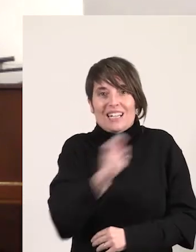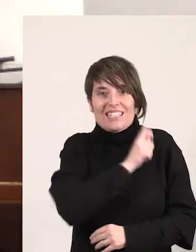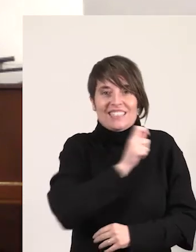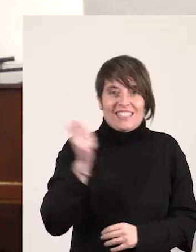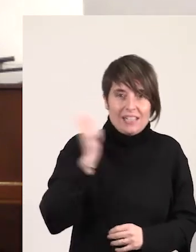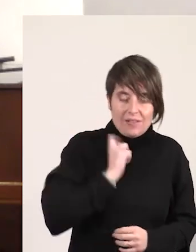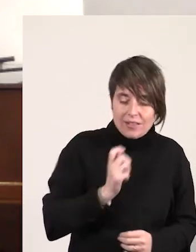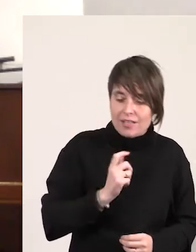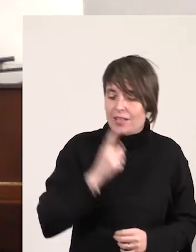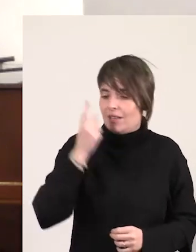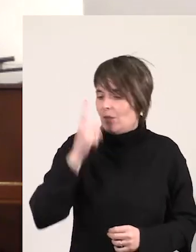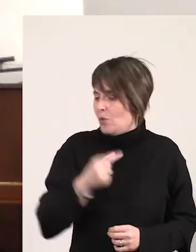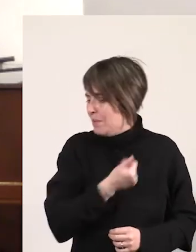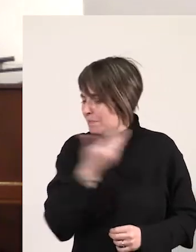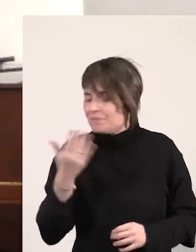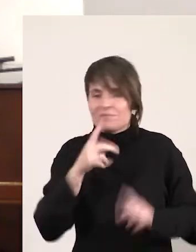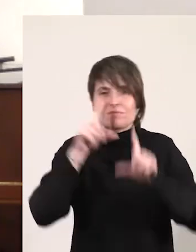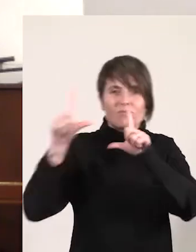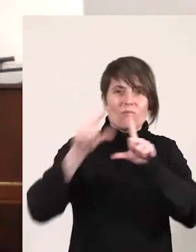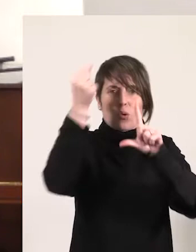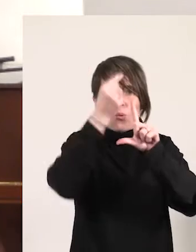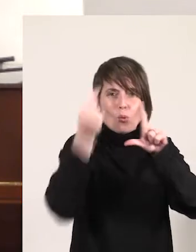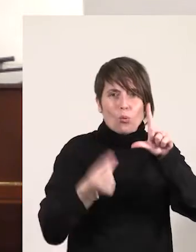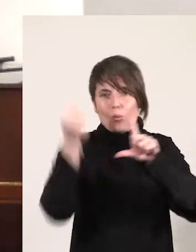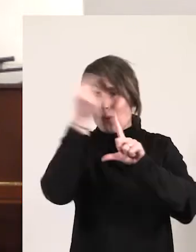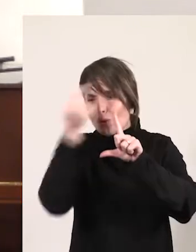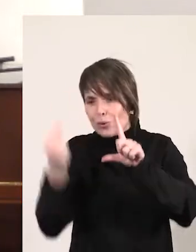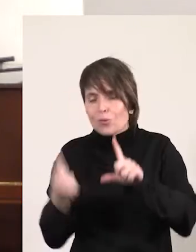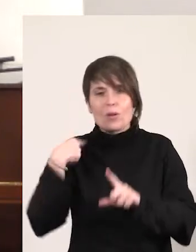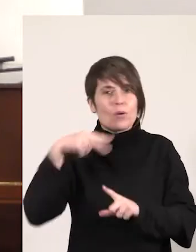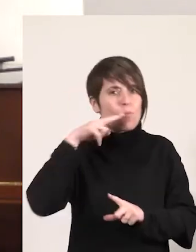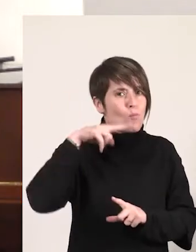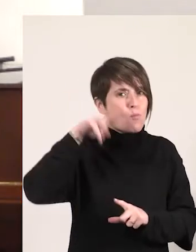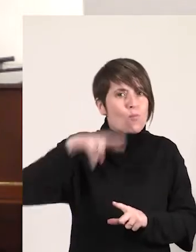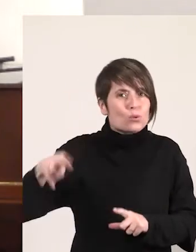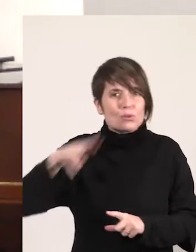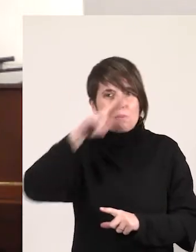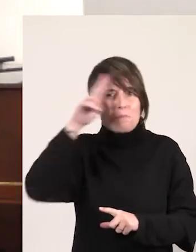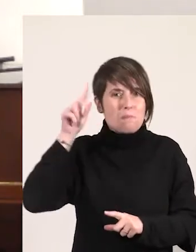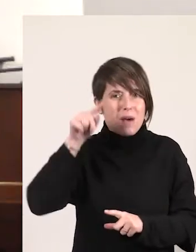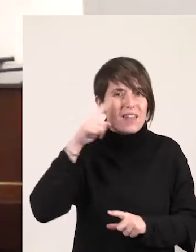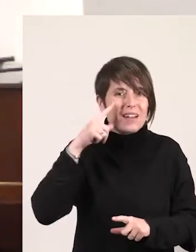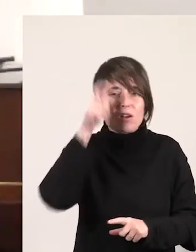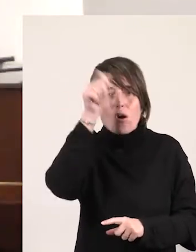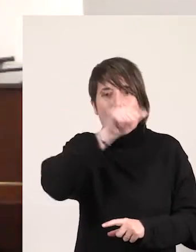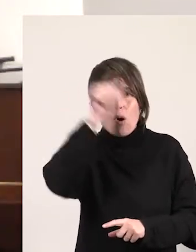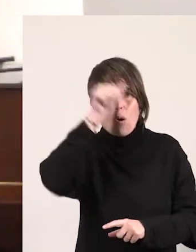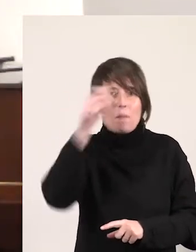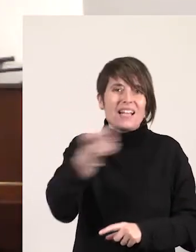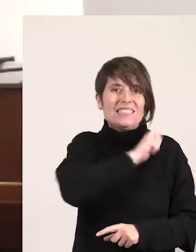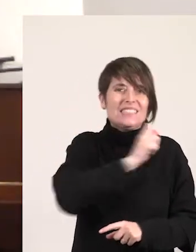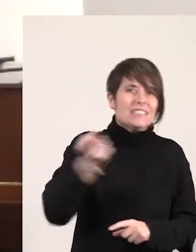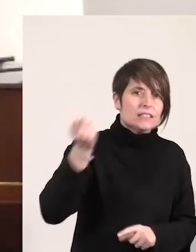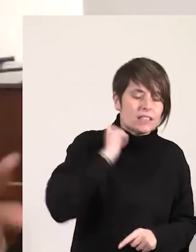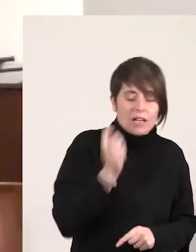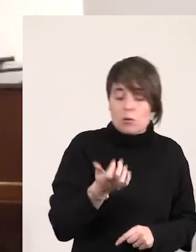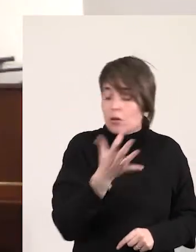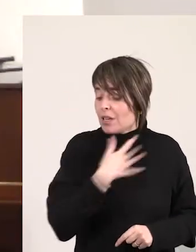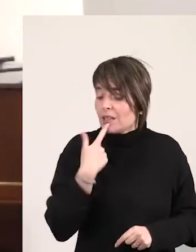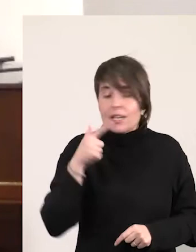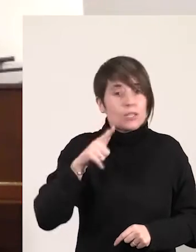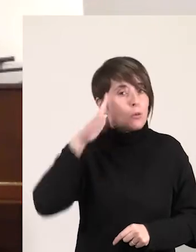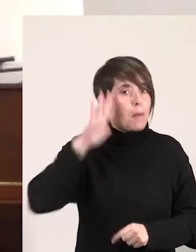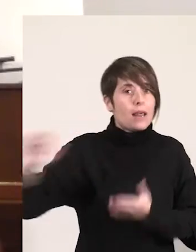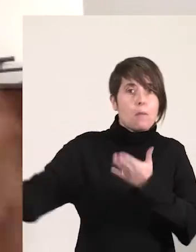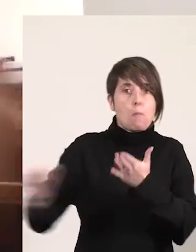sirvienta, ¿no? Bueno, una persona esclavizada. Juan de Pareja, un cuadro suyo en el Museo del Prado, este hombre era